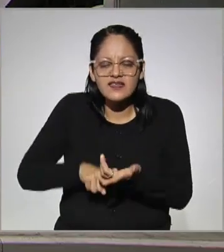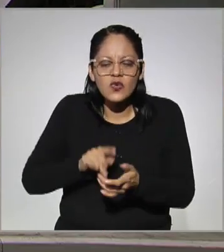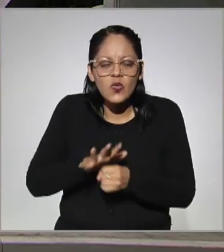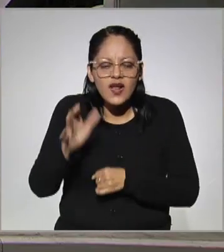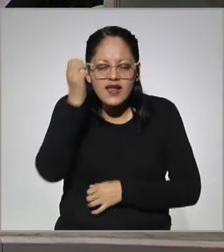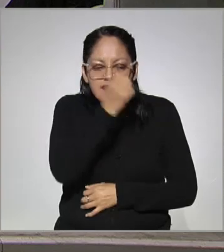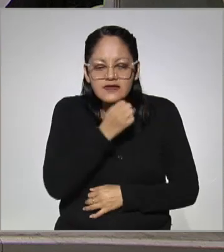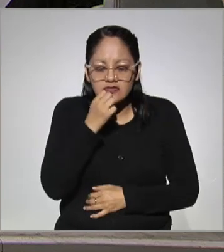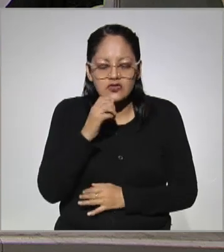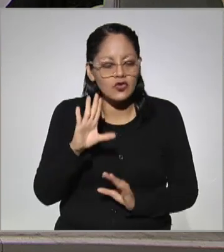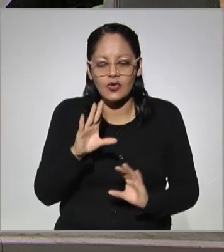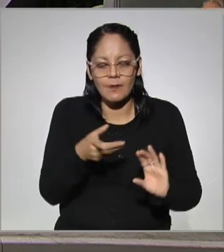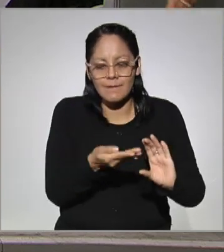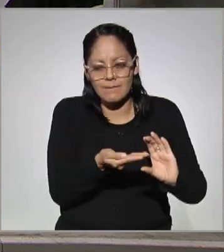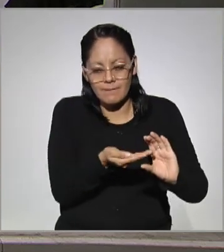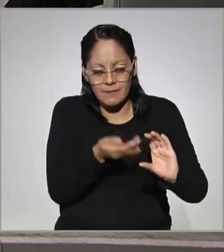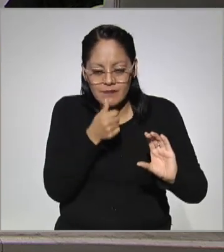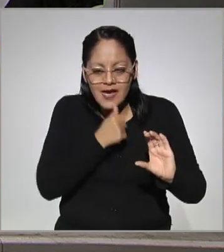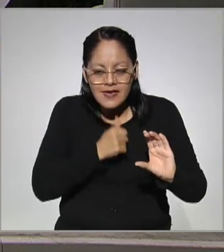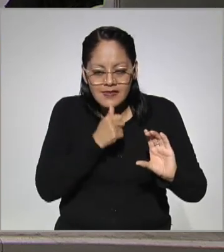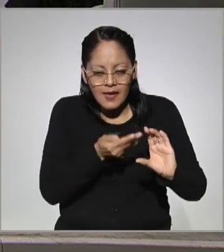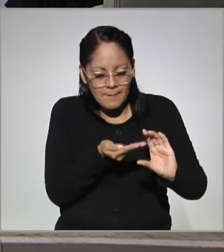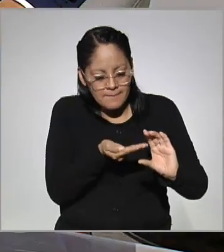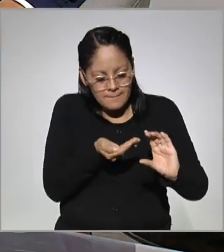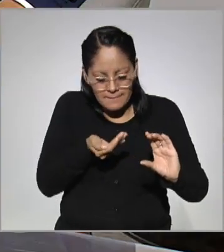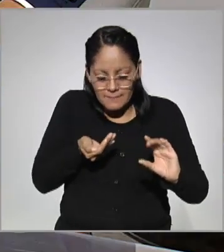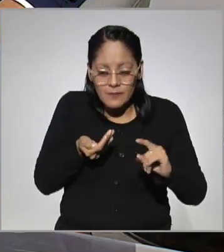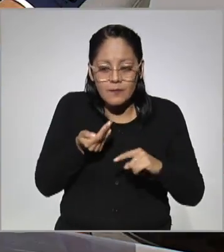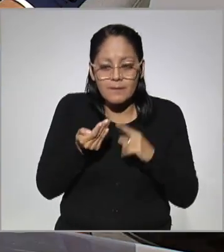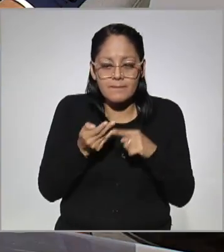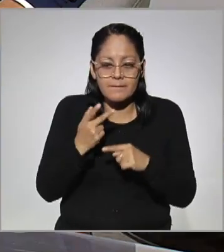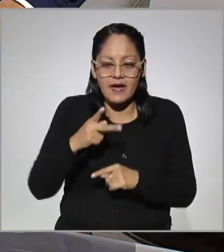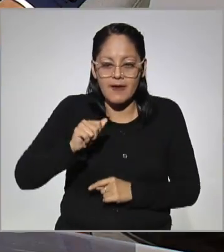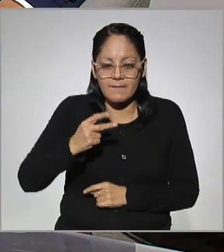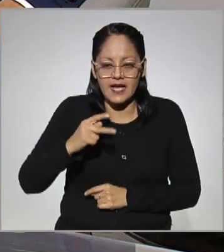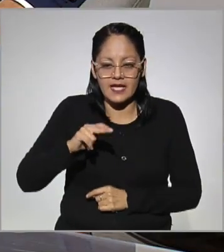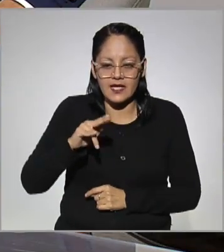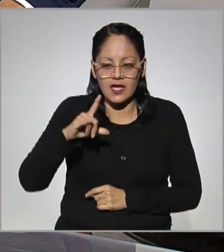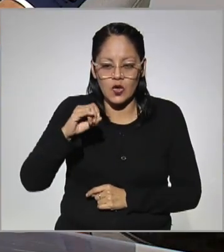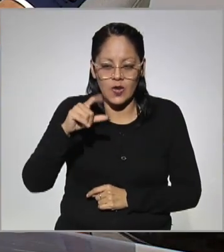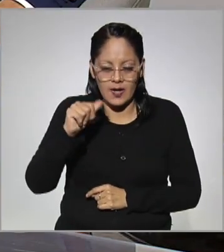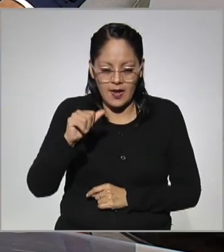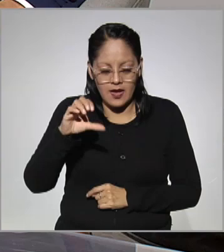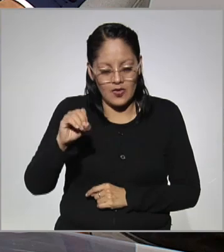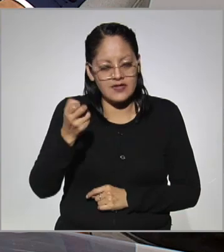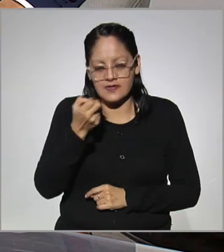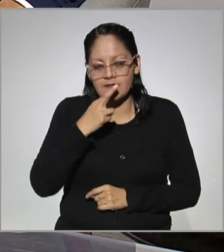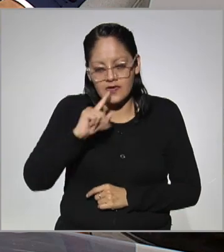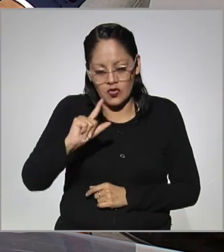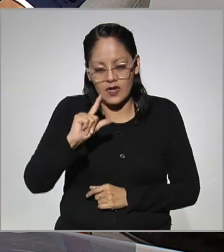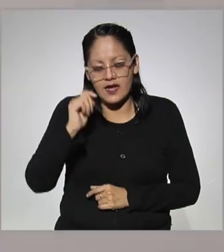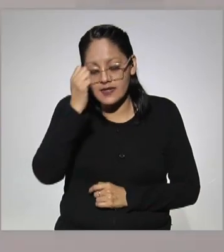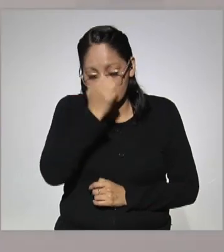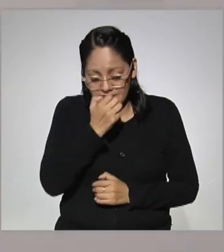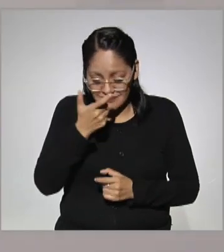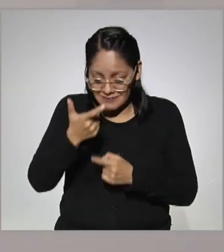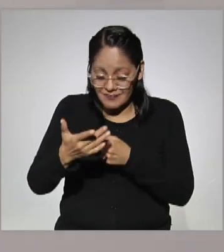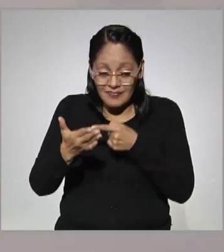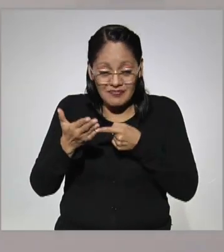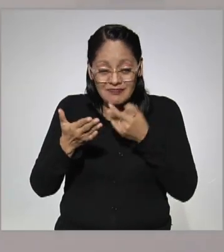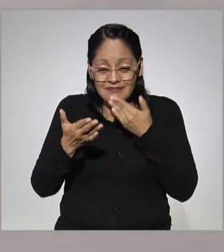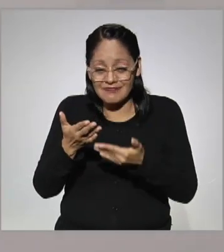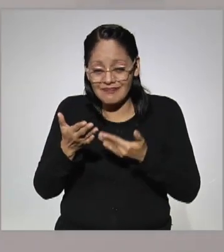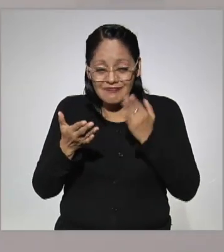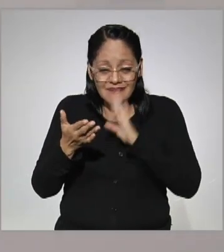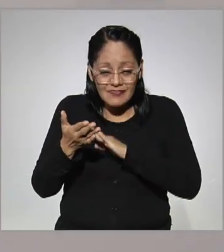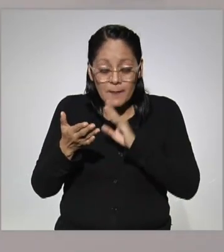Nicolau normal. Todo Papa Nicolau que esté alterado de cualquier tipo es una indicación para realizar la colposcopía. Ausi Caput